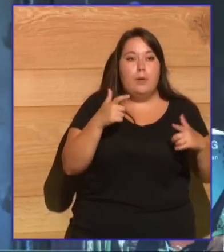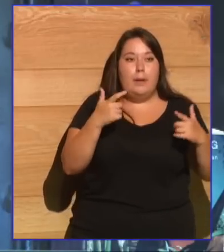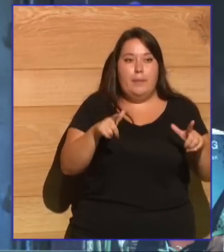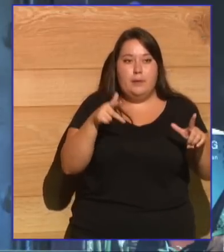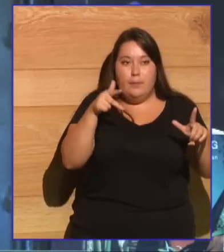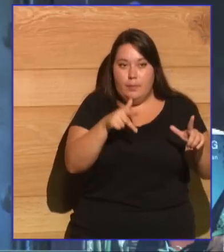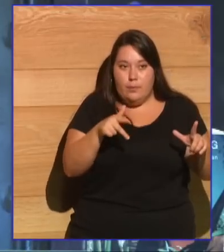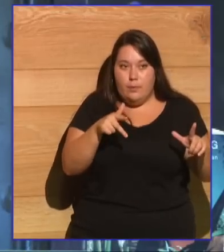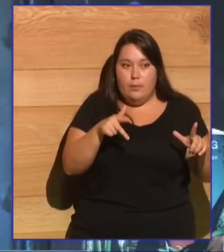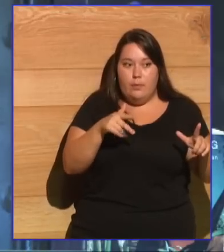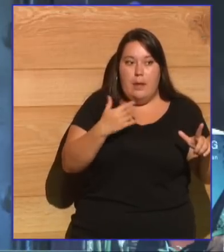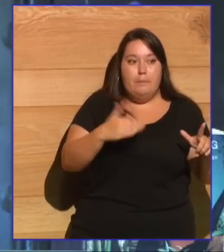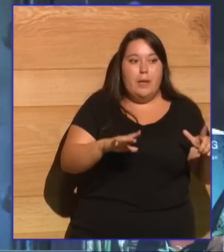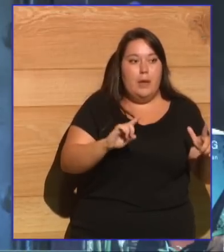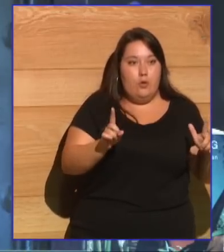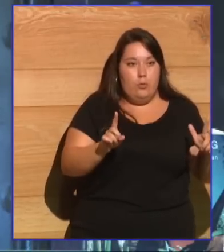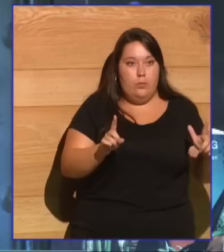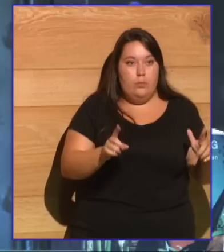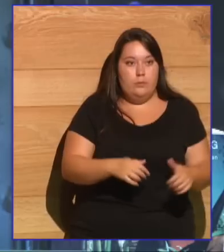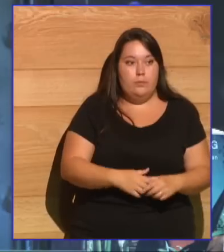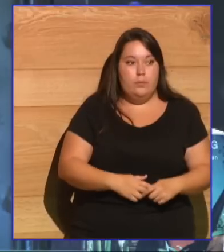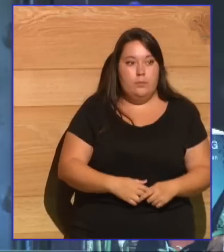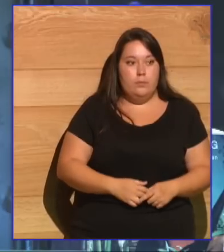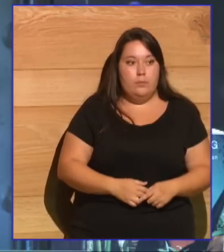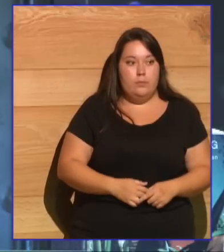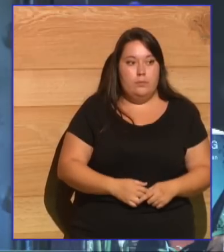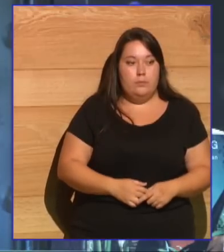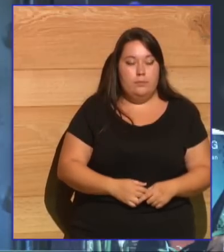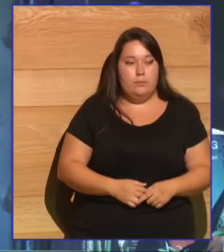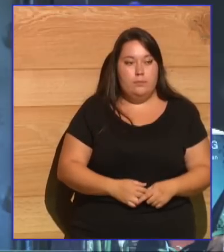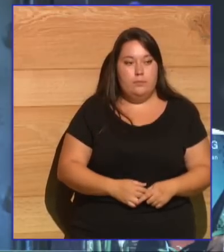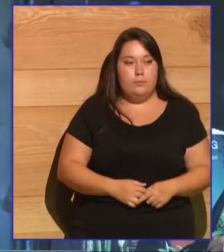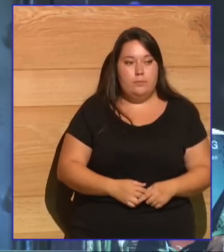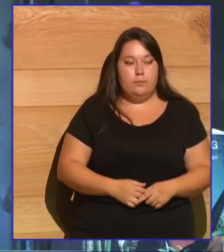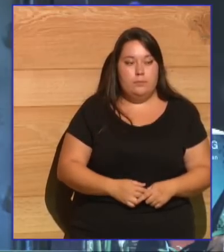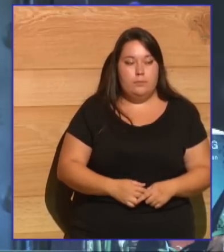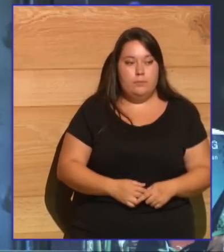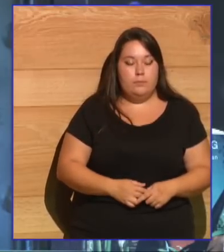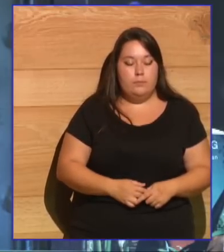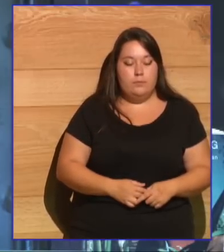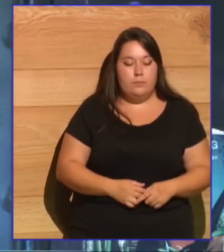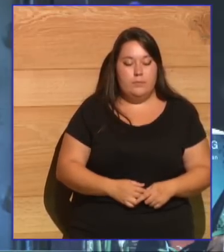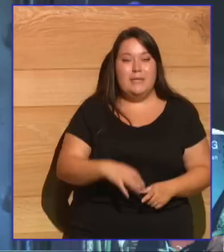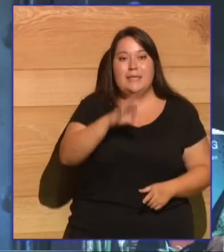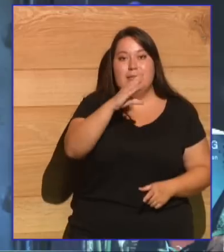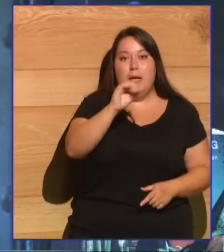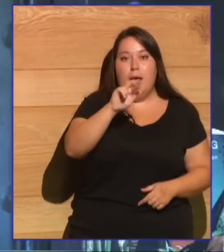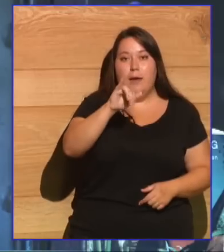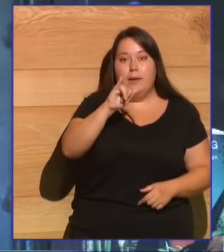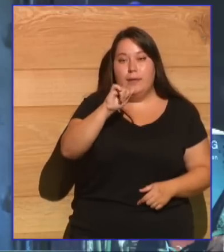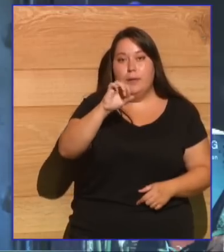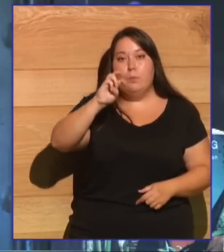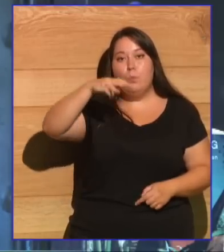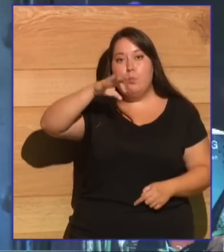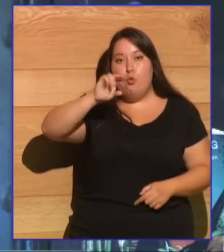'scary movie' no mala porque según despus muy mal o muy mal porque más espacios muy buenos pues escribe muy bien no es uno de ellos